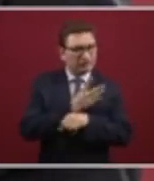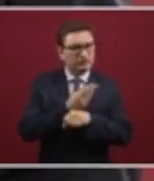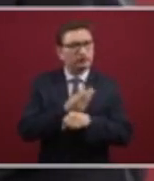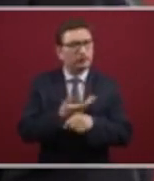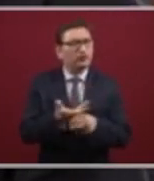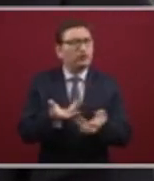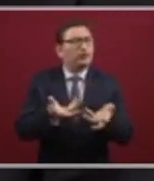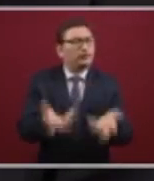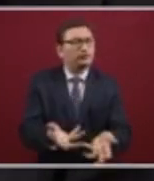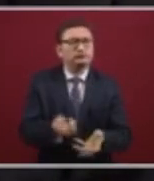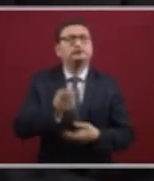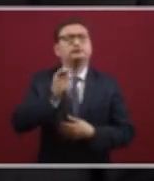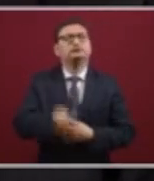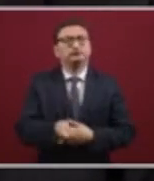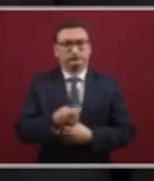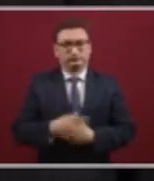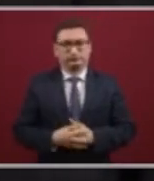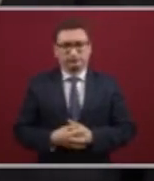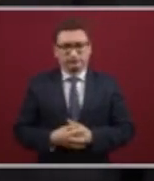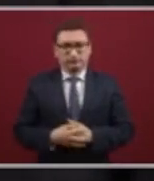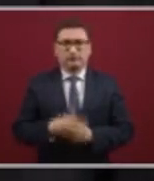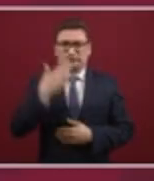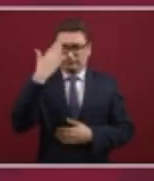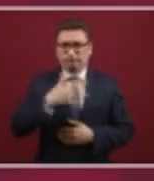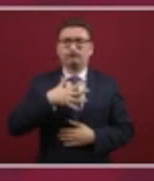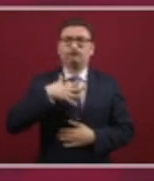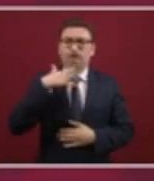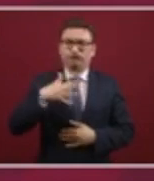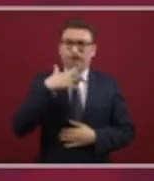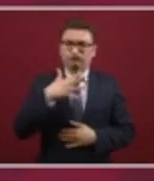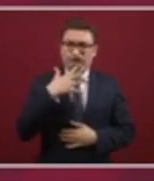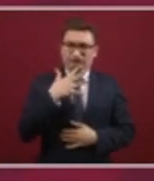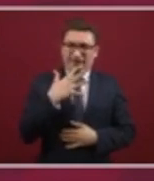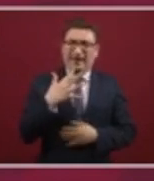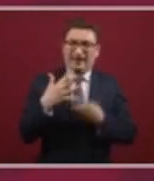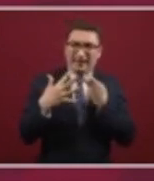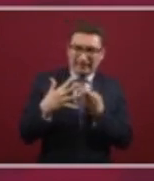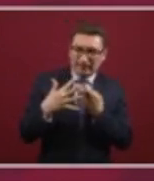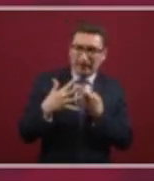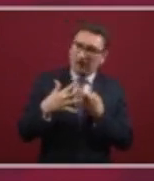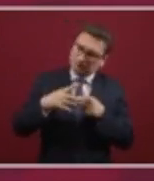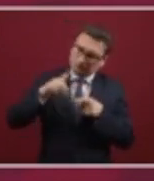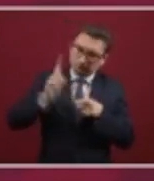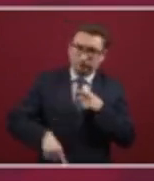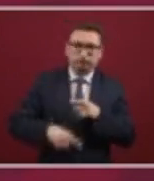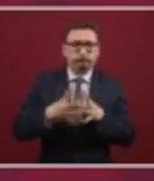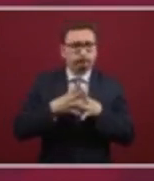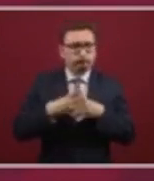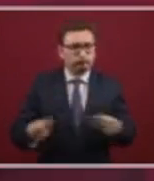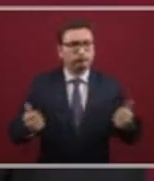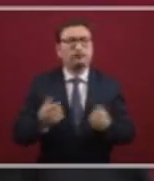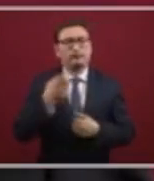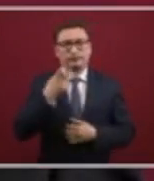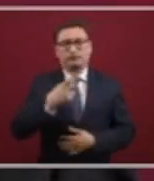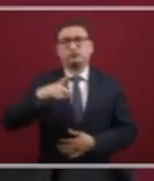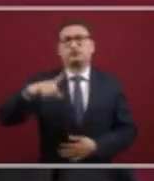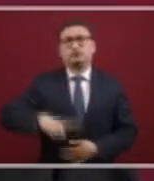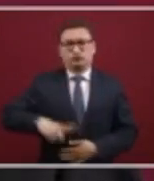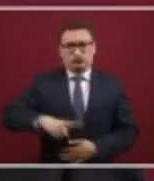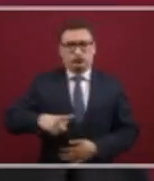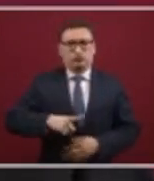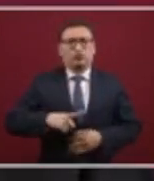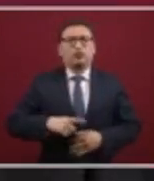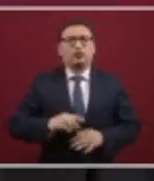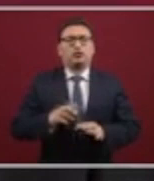estriba en acabar con la corrupción y en hacer un gobierno